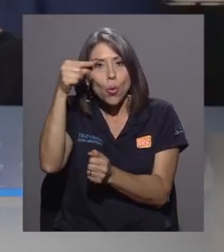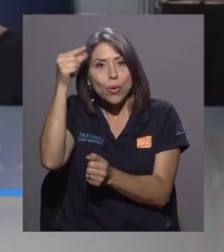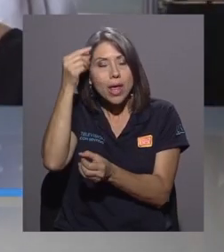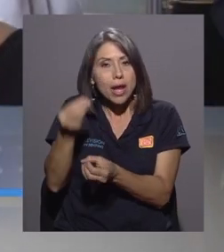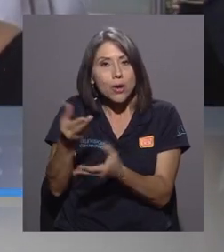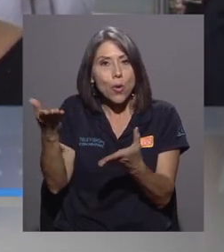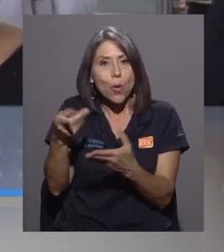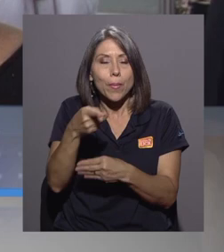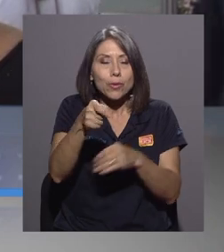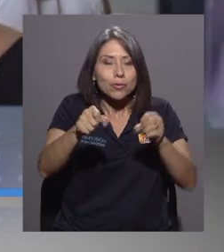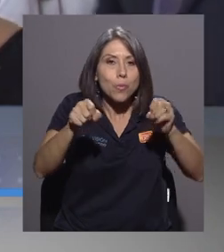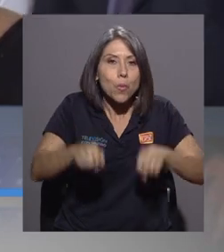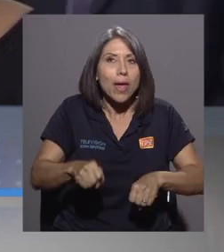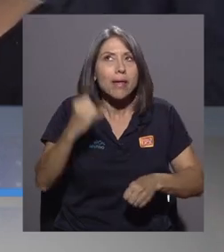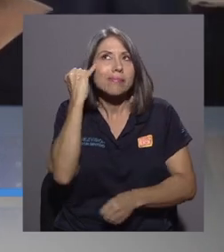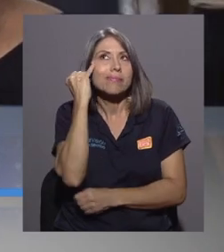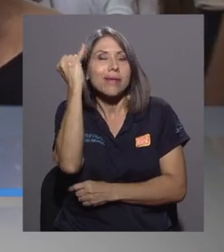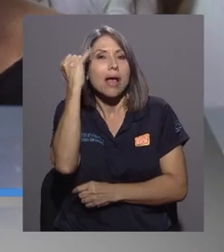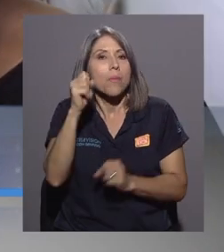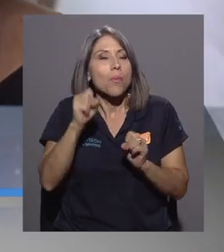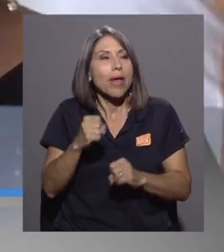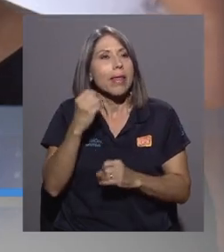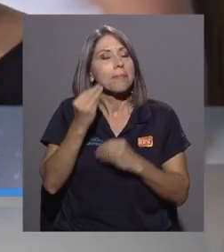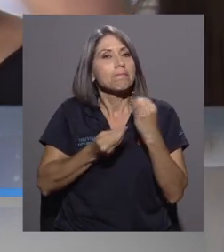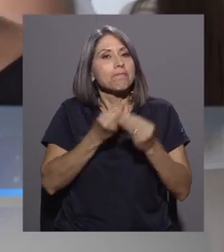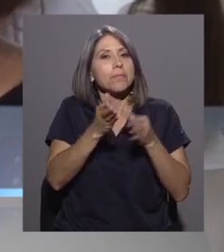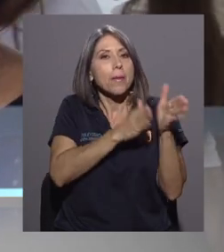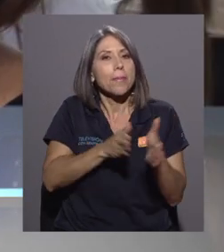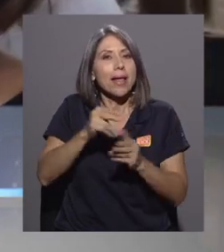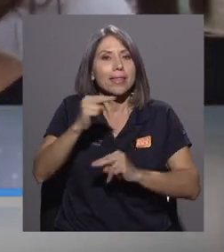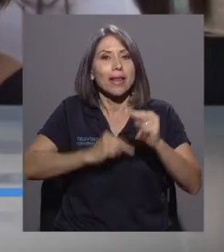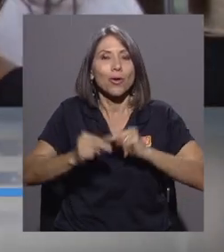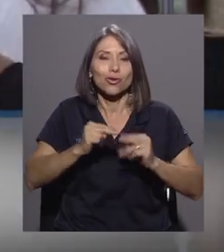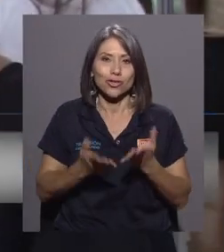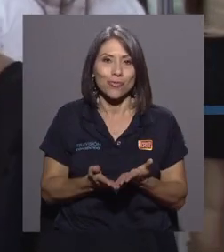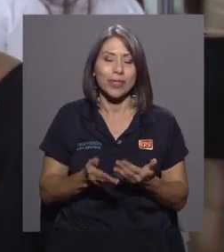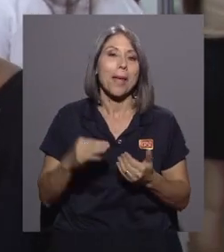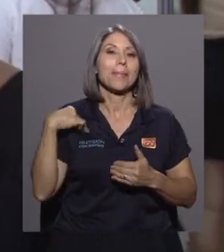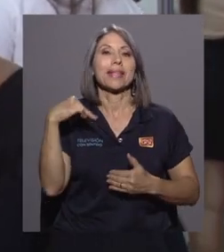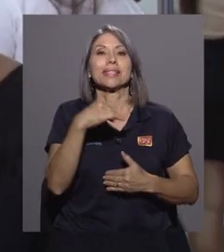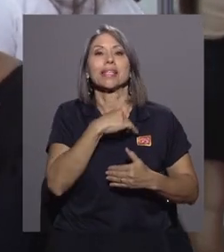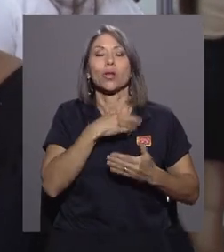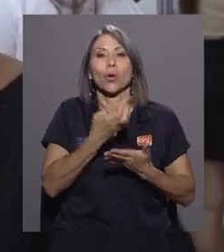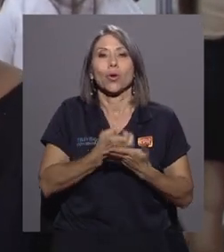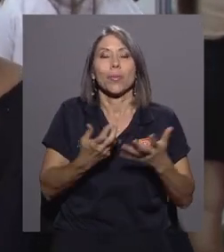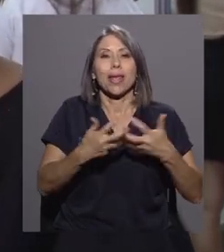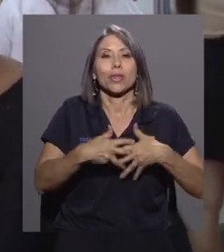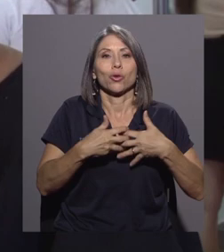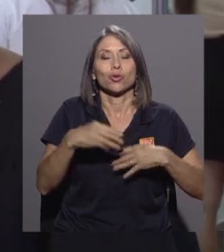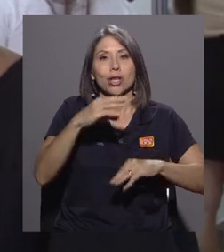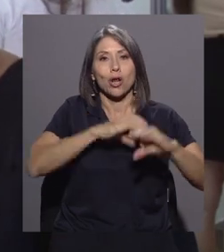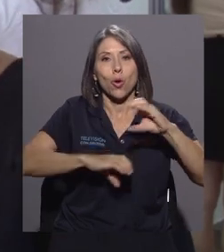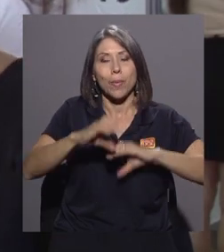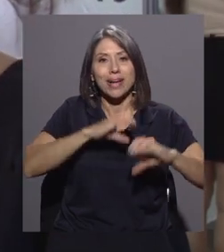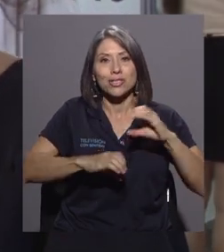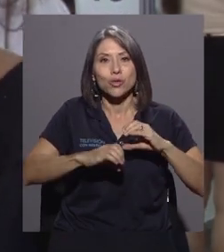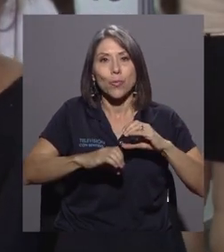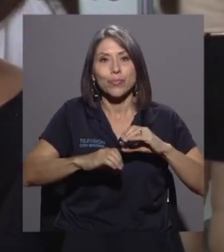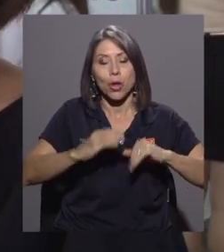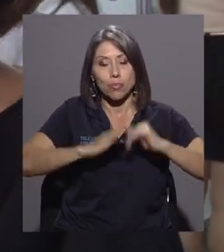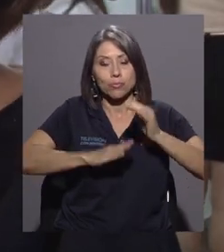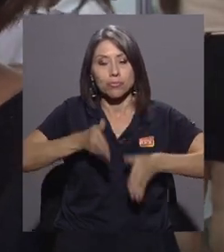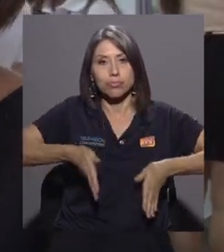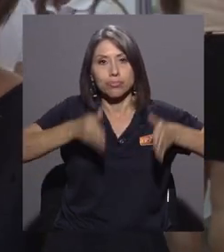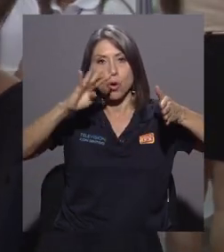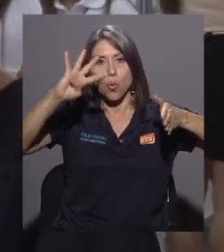usted pueda por lo menos idear y formar su plan de negocio. Vamos, Ministerio de Economía, Industria y Comercio, en la plataforma, en el cuarto piso,